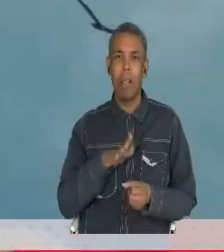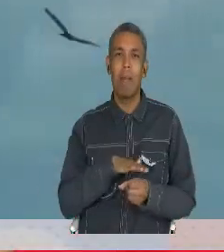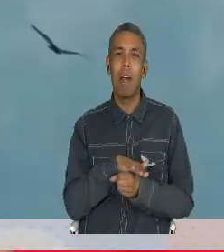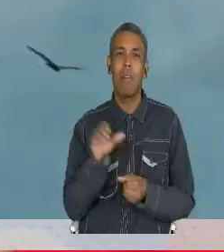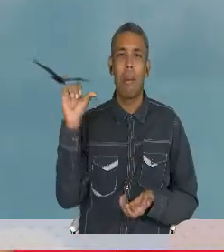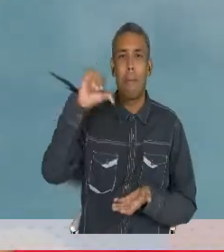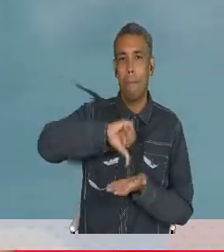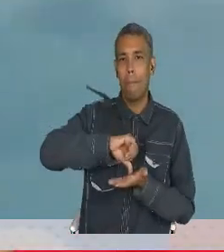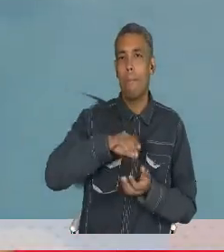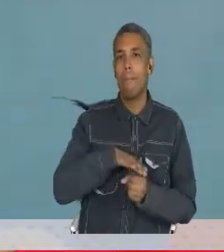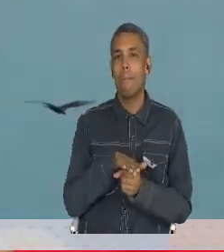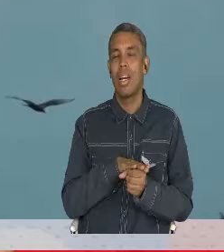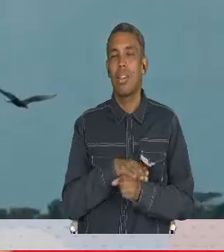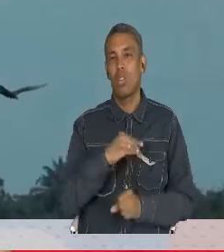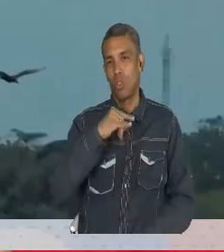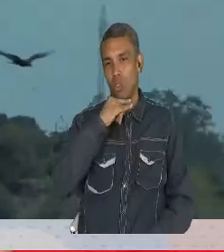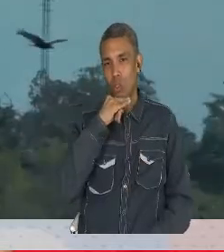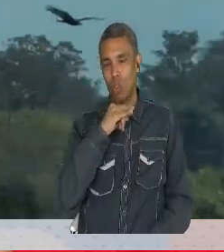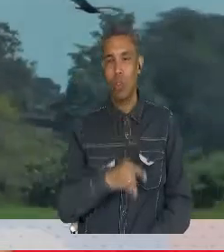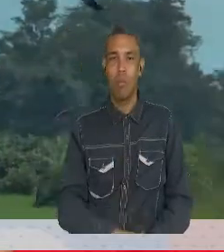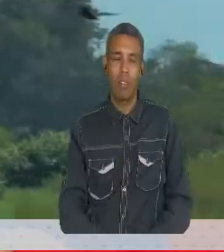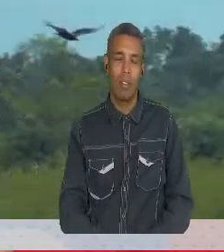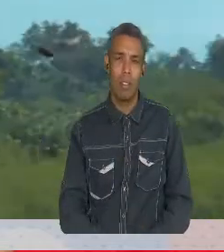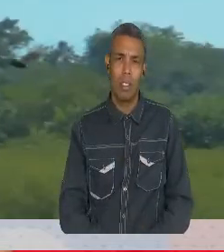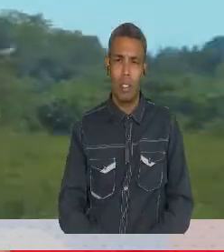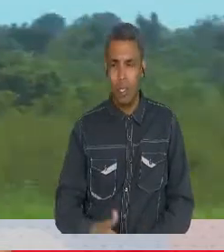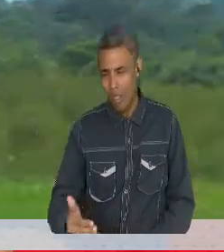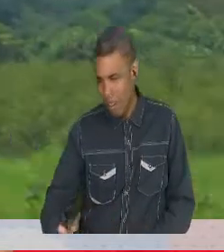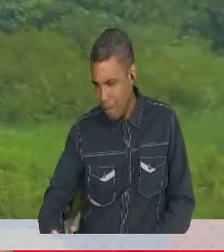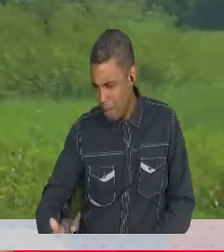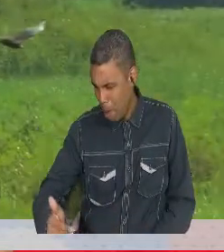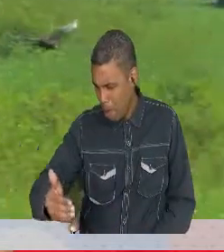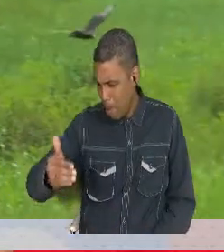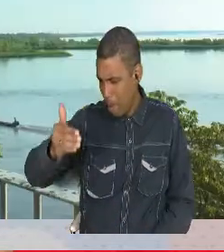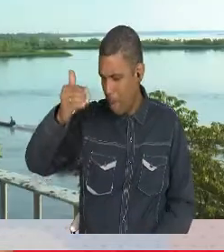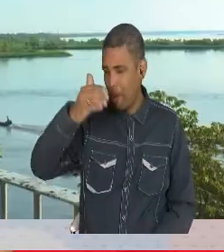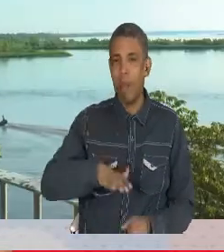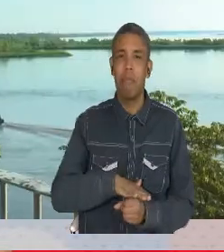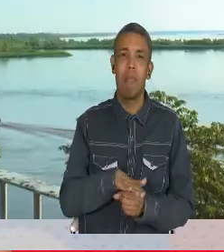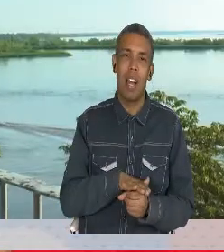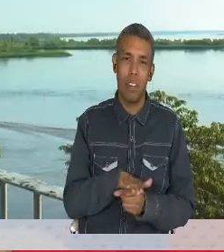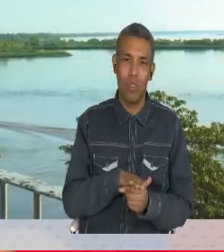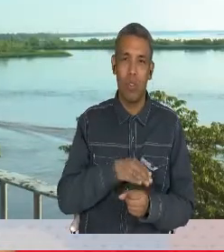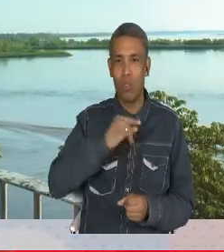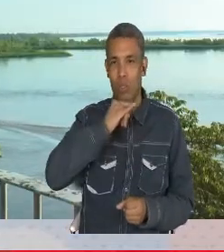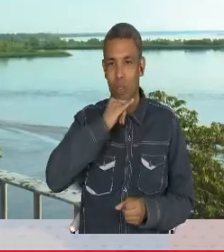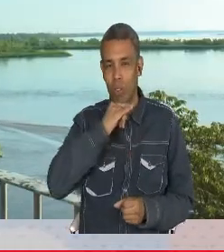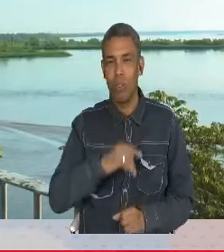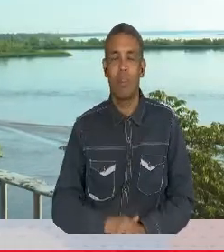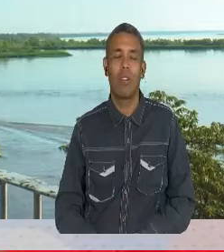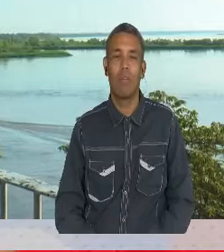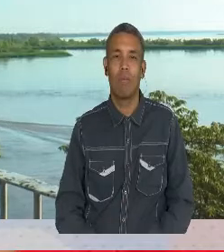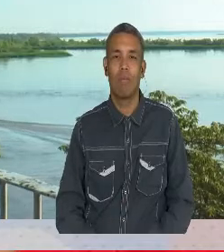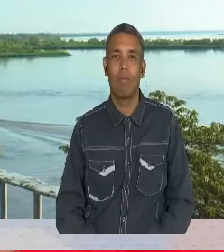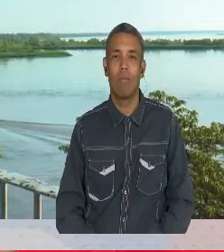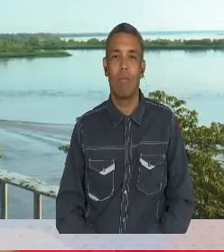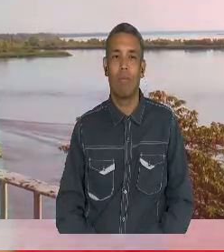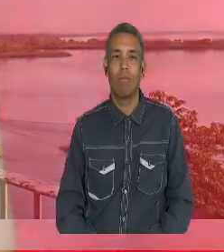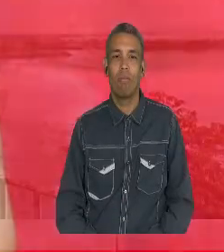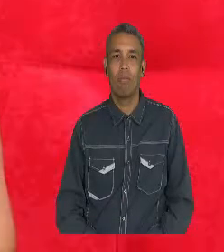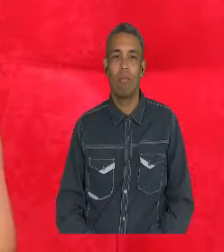Torcoroma. Mi infancia toda total fue en Torcoroma. La